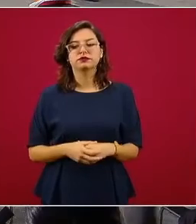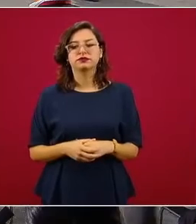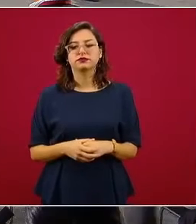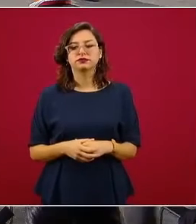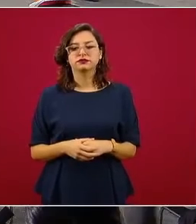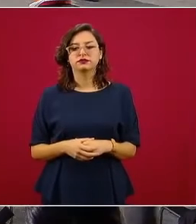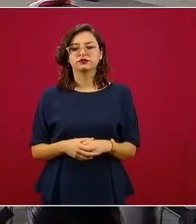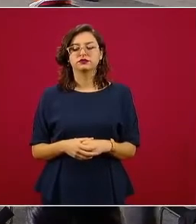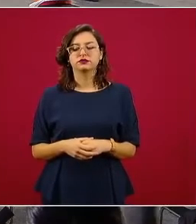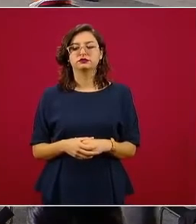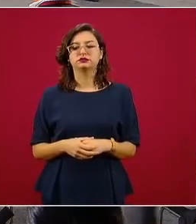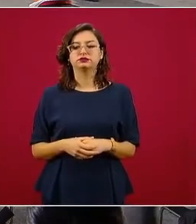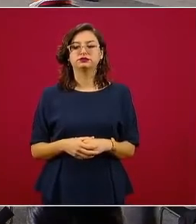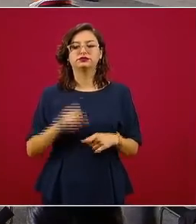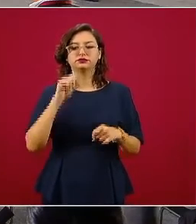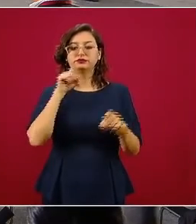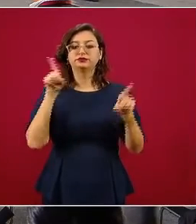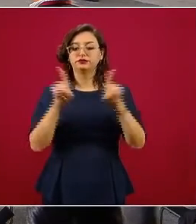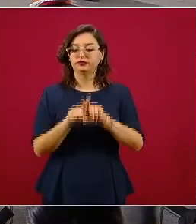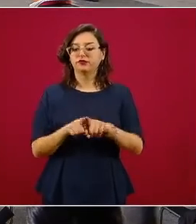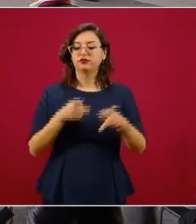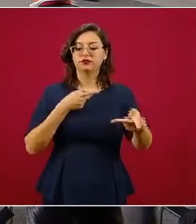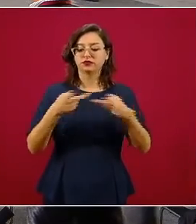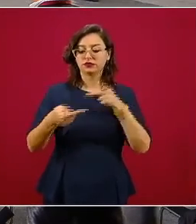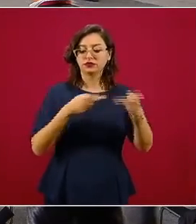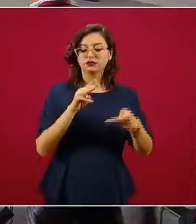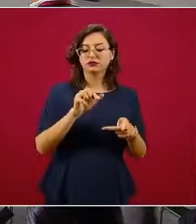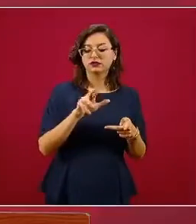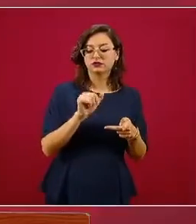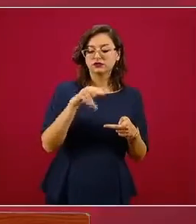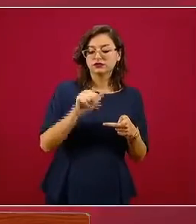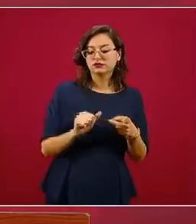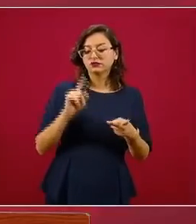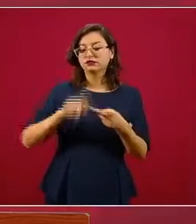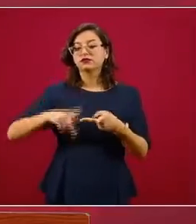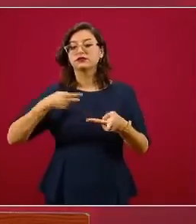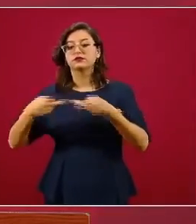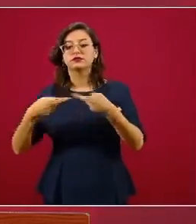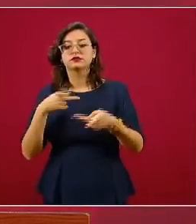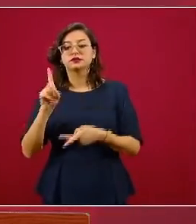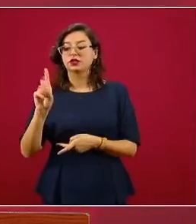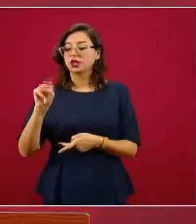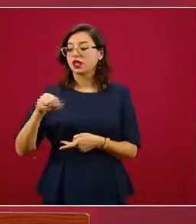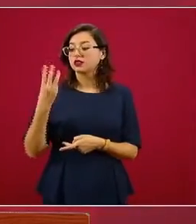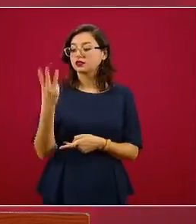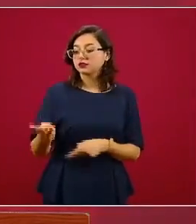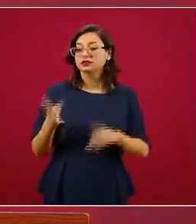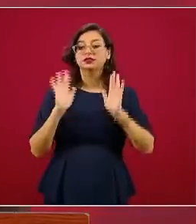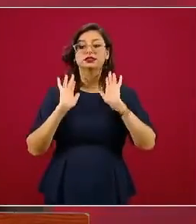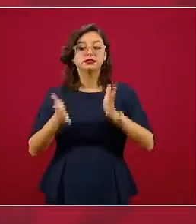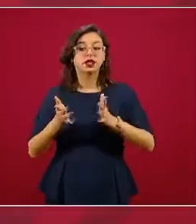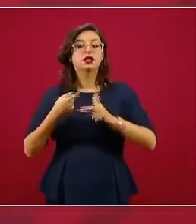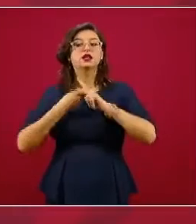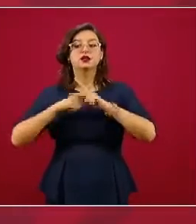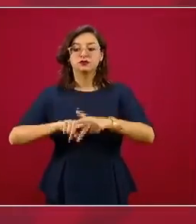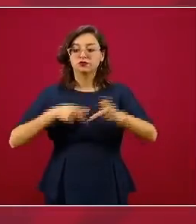con los planes Marina, DN3 y con todo el apoyo